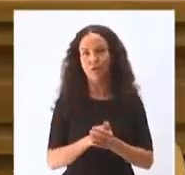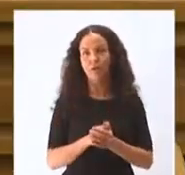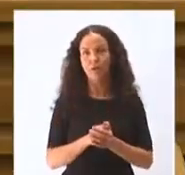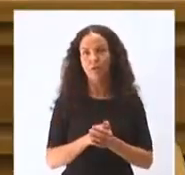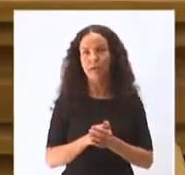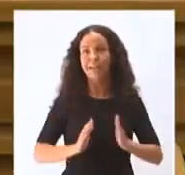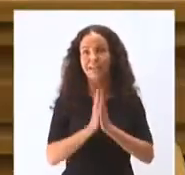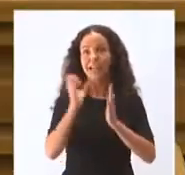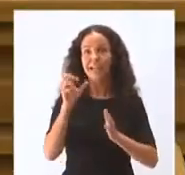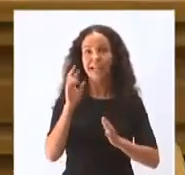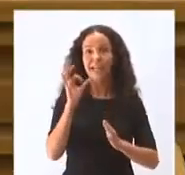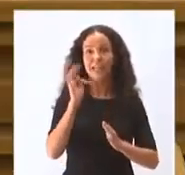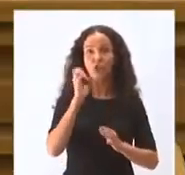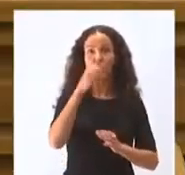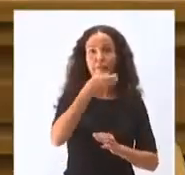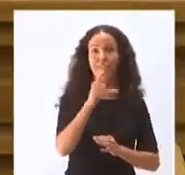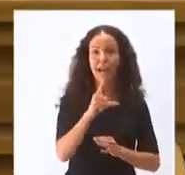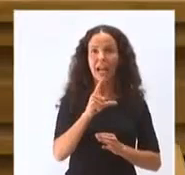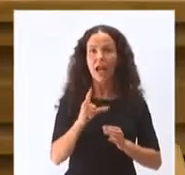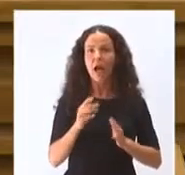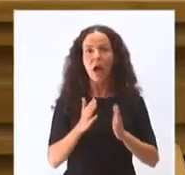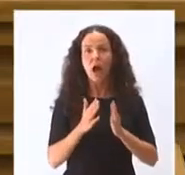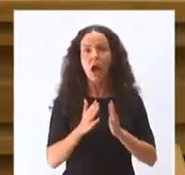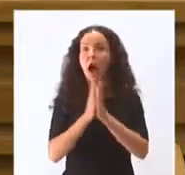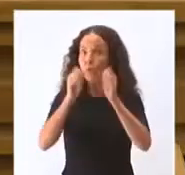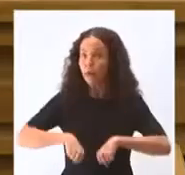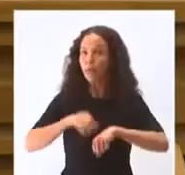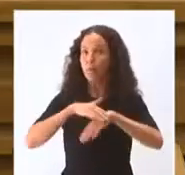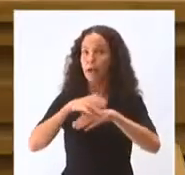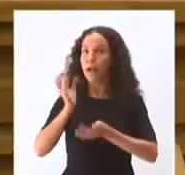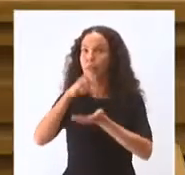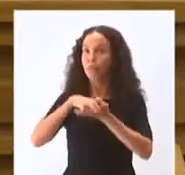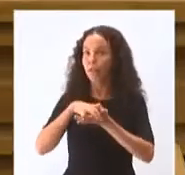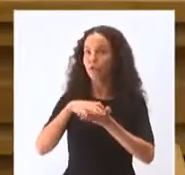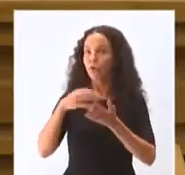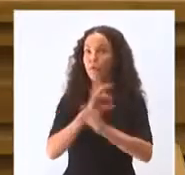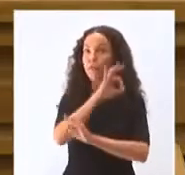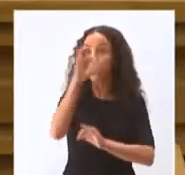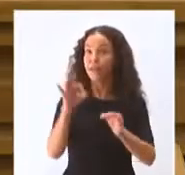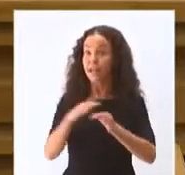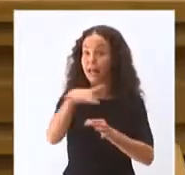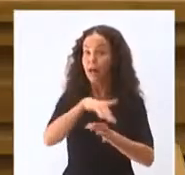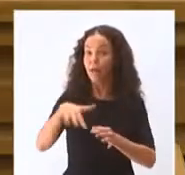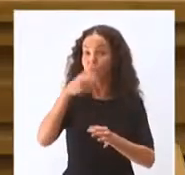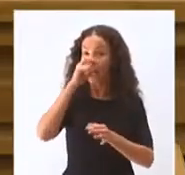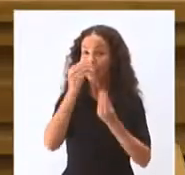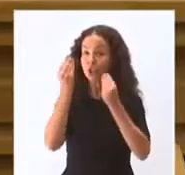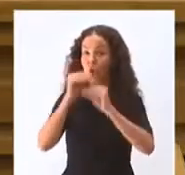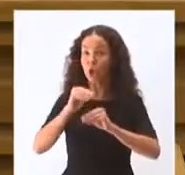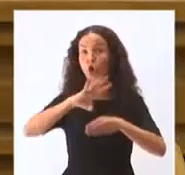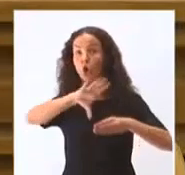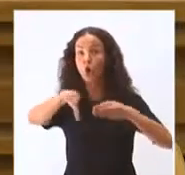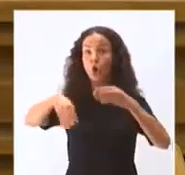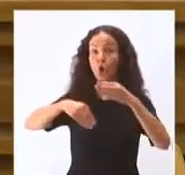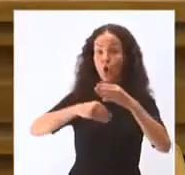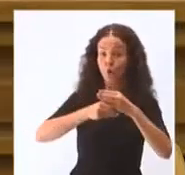san cristóbal poder llegar a un acuerdo con el intento para poner en marcha un centro de díaz para el casco histórico complementario del hogar que ya hay un foco de ver qué